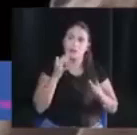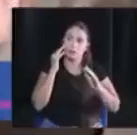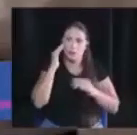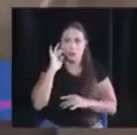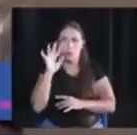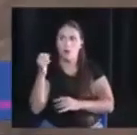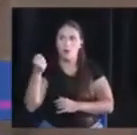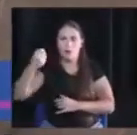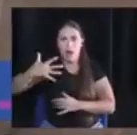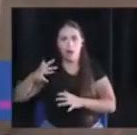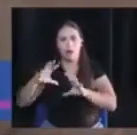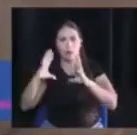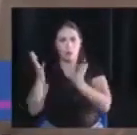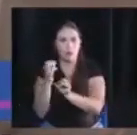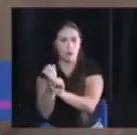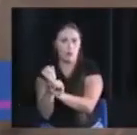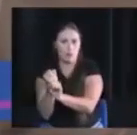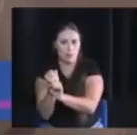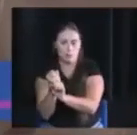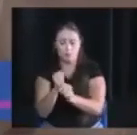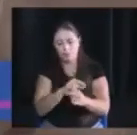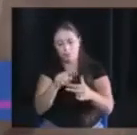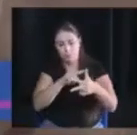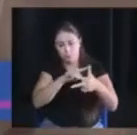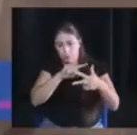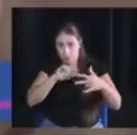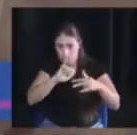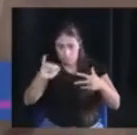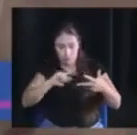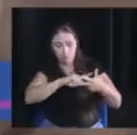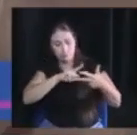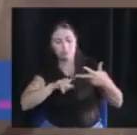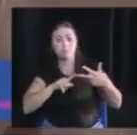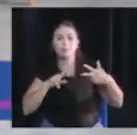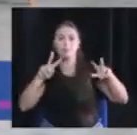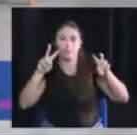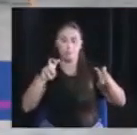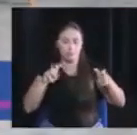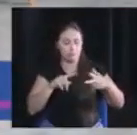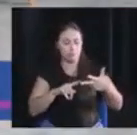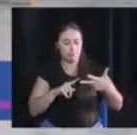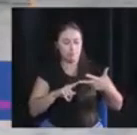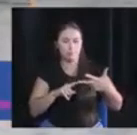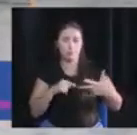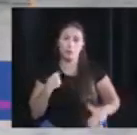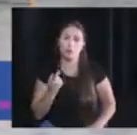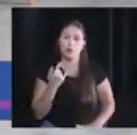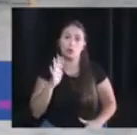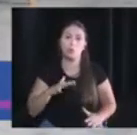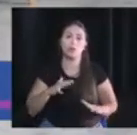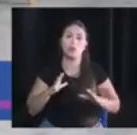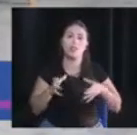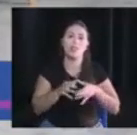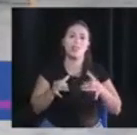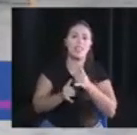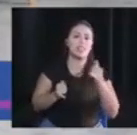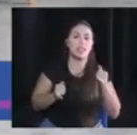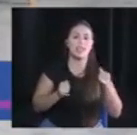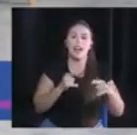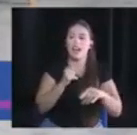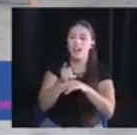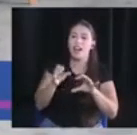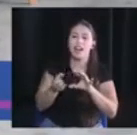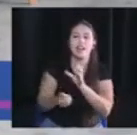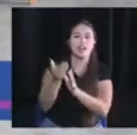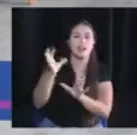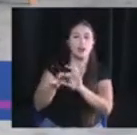trabajo. Segunda premisa. Tercera premisa. Somos de izquierda, somos